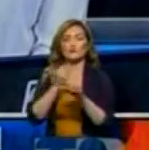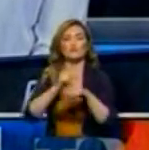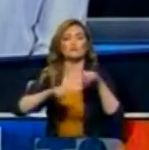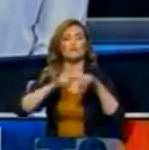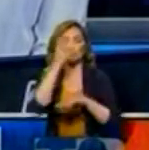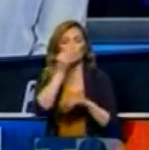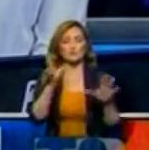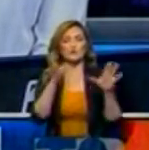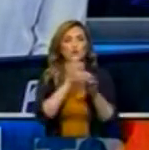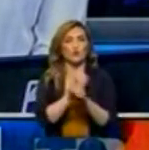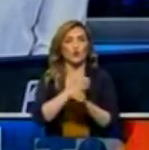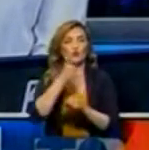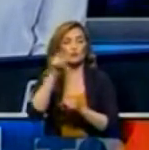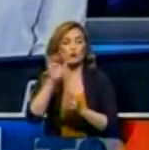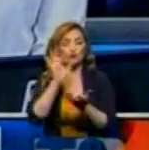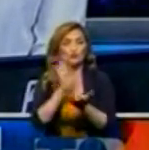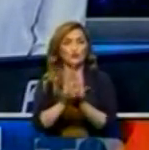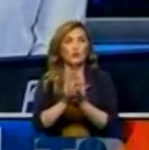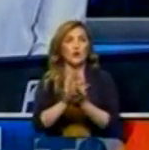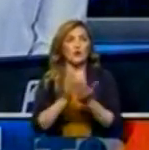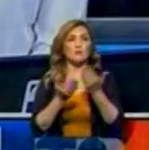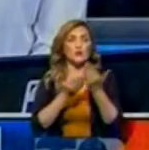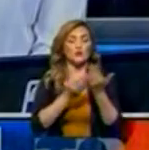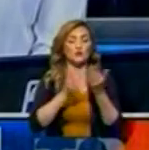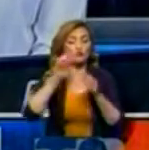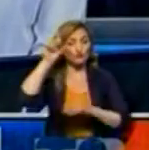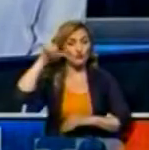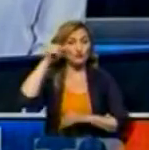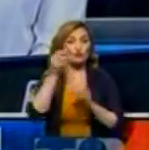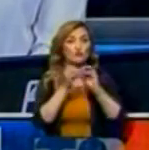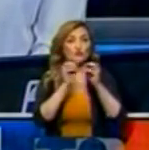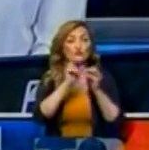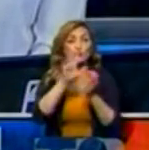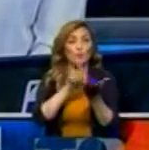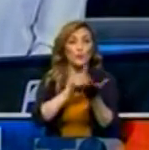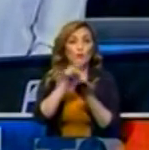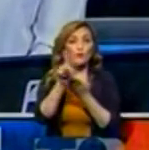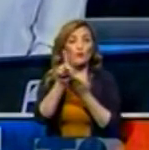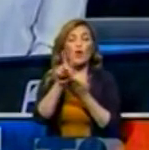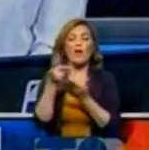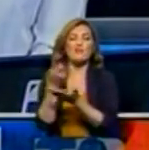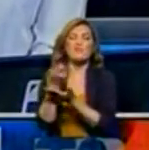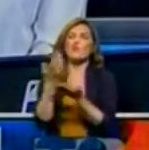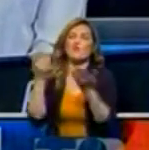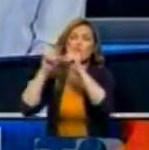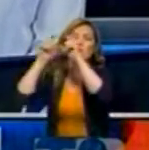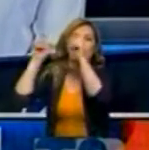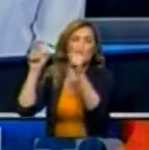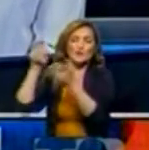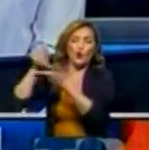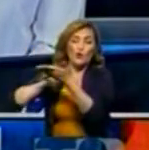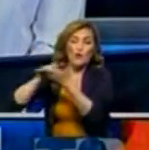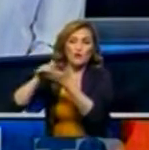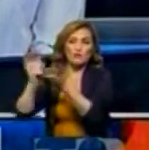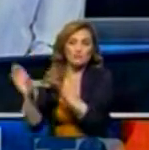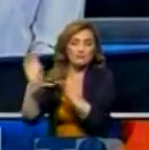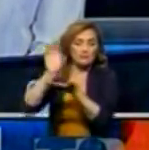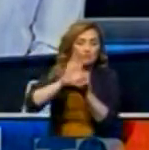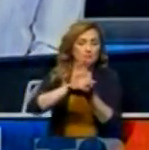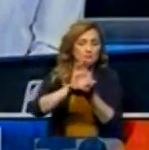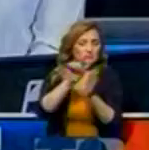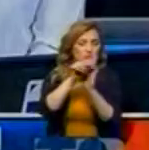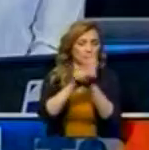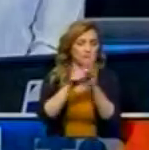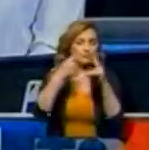los eventos del partido de gobierno de Rafael Correa eran pagados con dinero de contratistas del Estado. Empezamos con el detalle de este